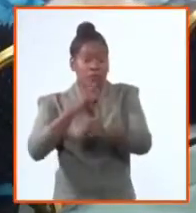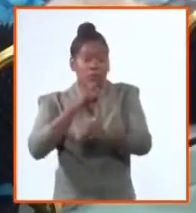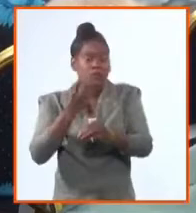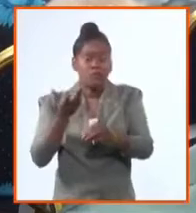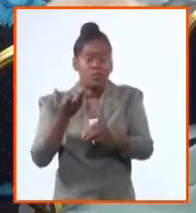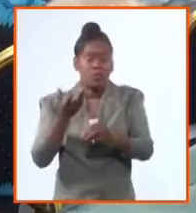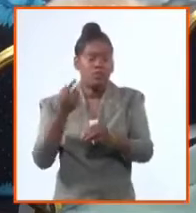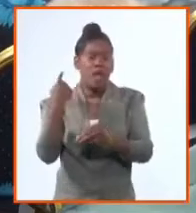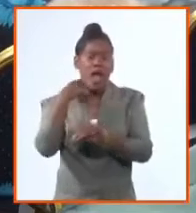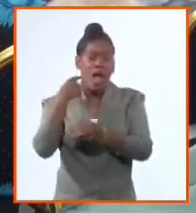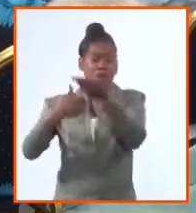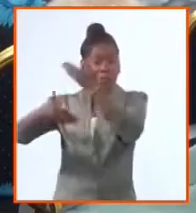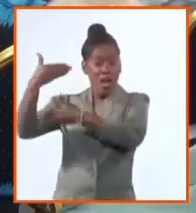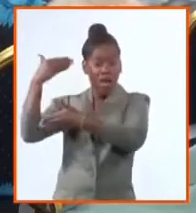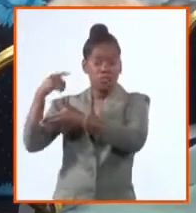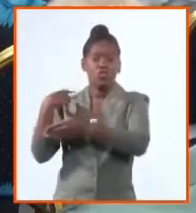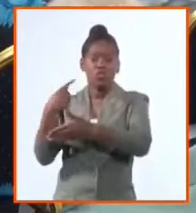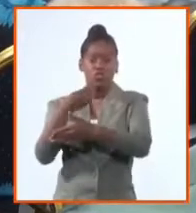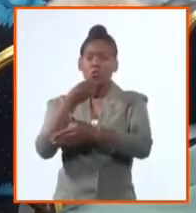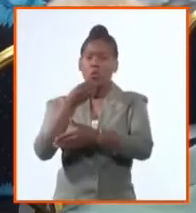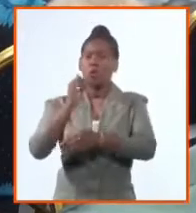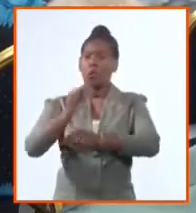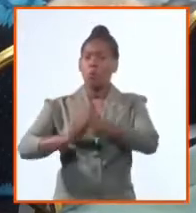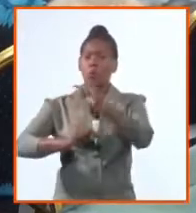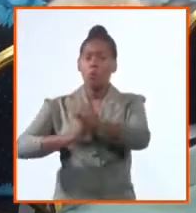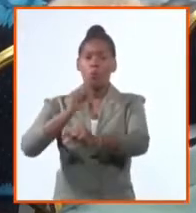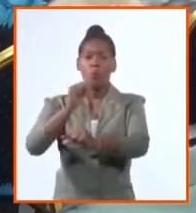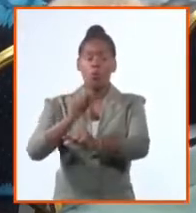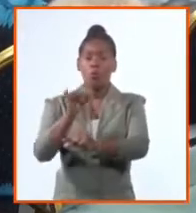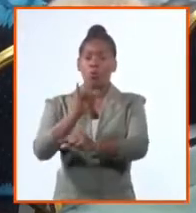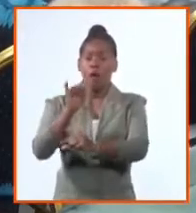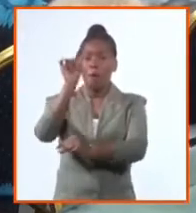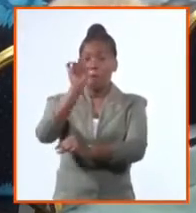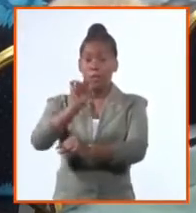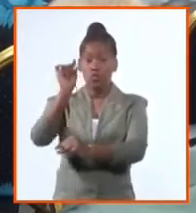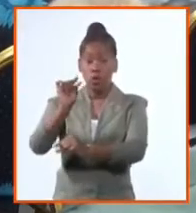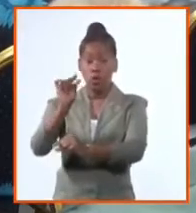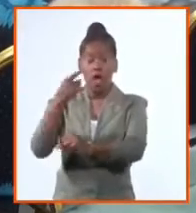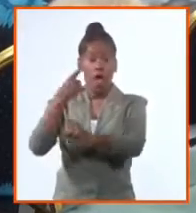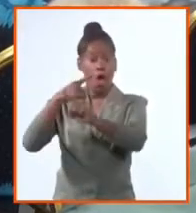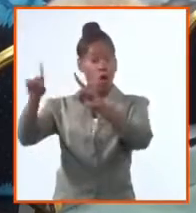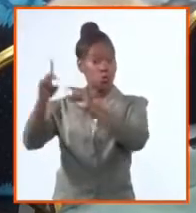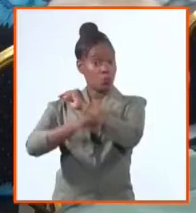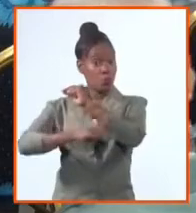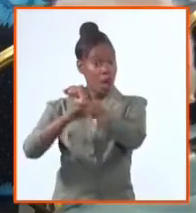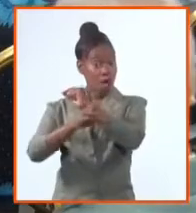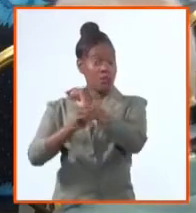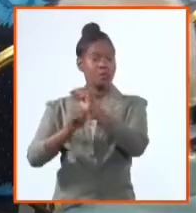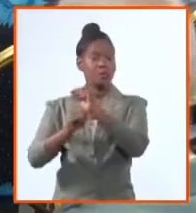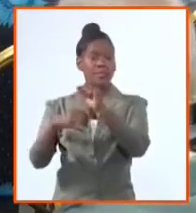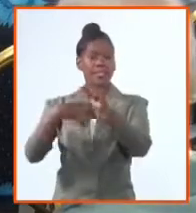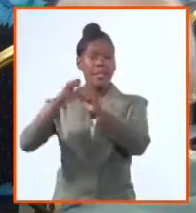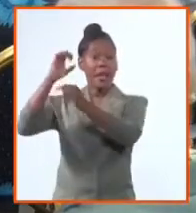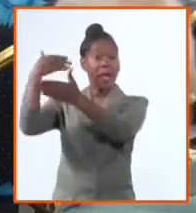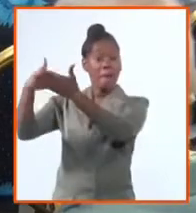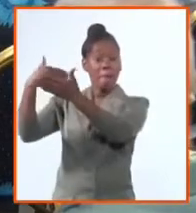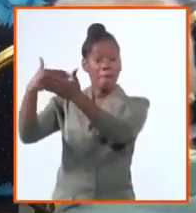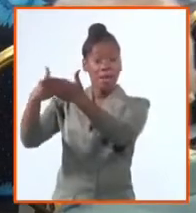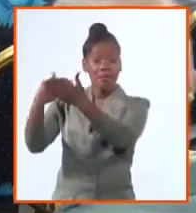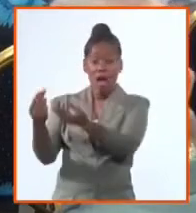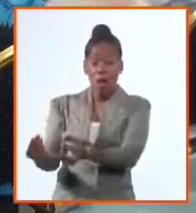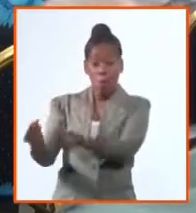de aquella desgracia, aquí entró inversión extranjera, está la Cherry, está Tabacalera, está Pernod Ricard, todo eso 90, 93,